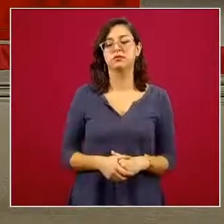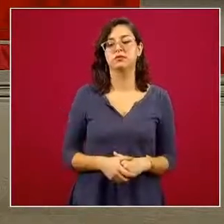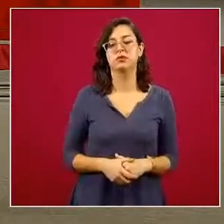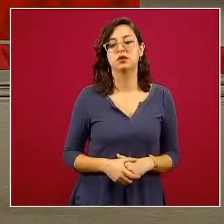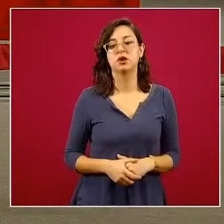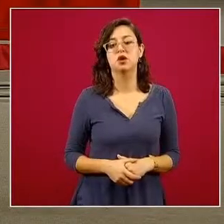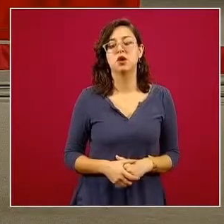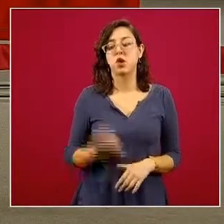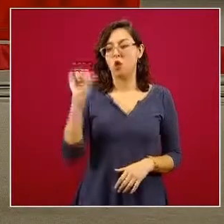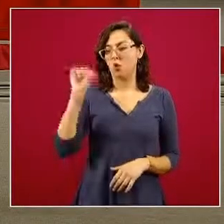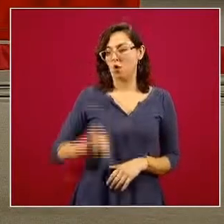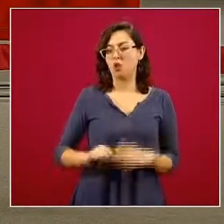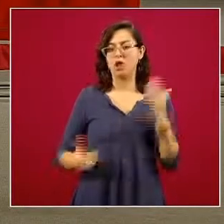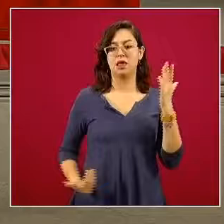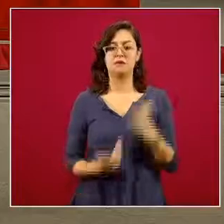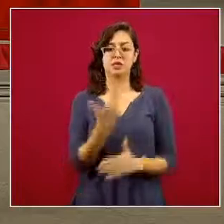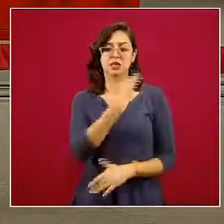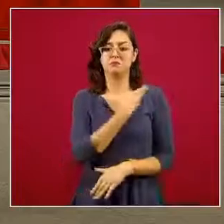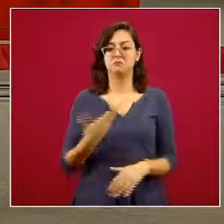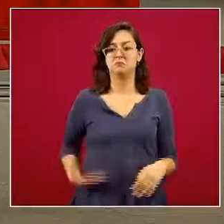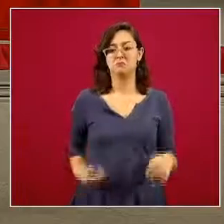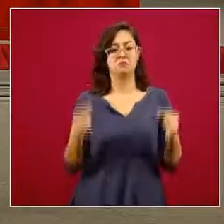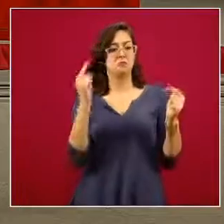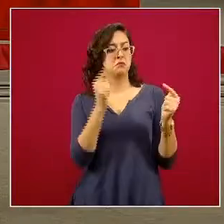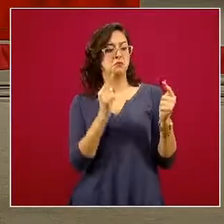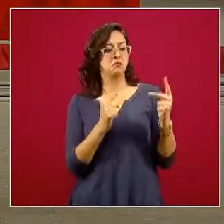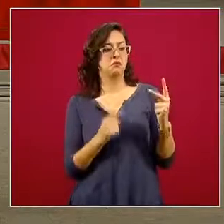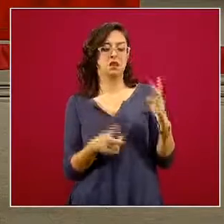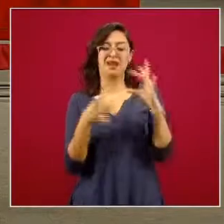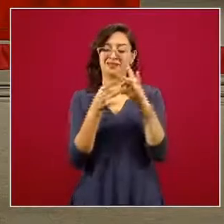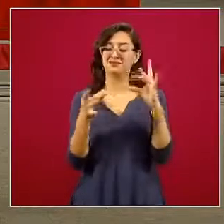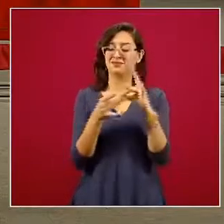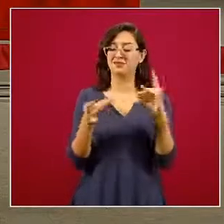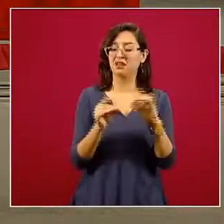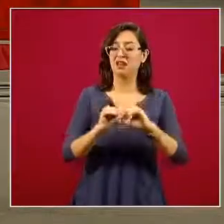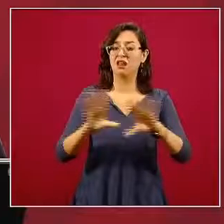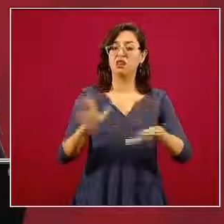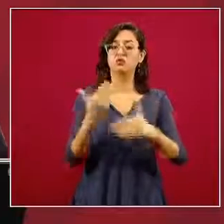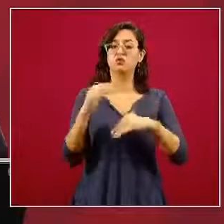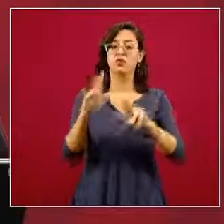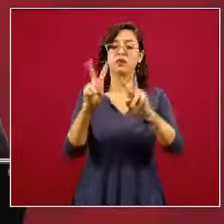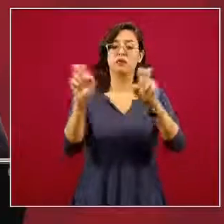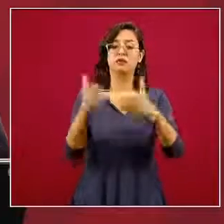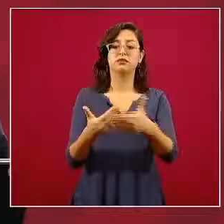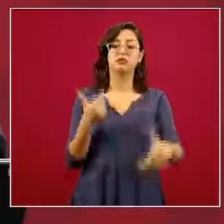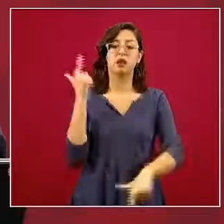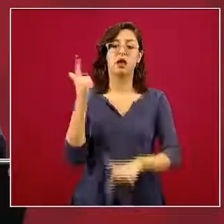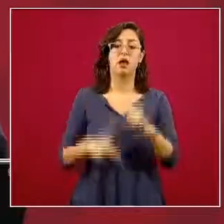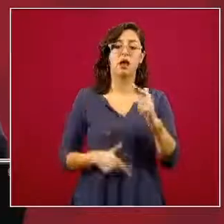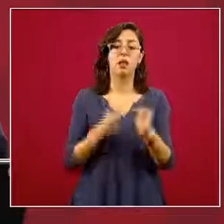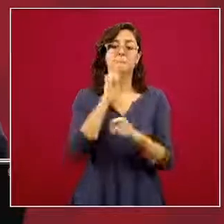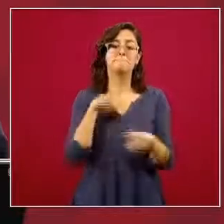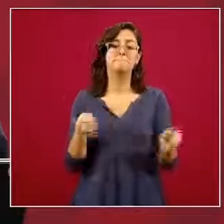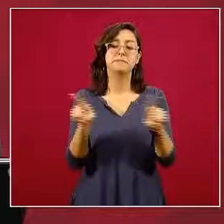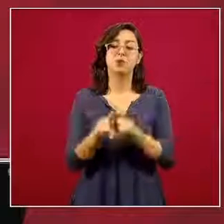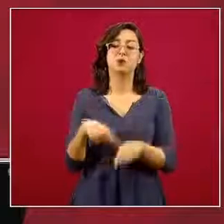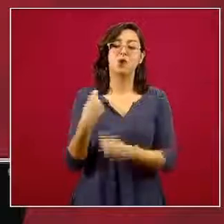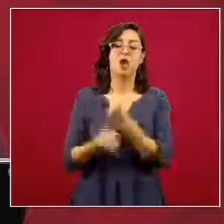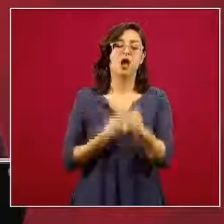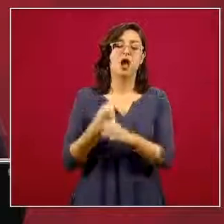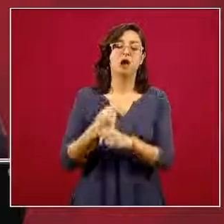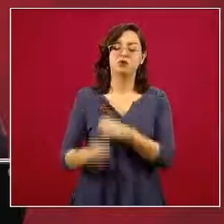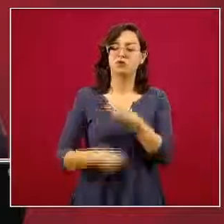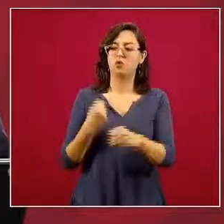el presidente esta mañana dio varios comentarios muy claros respecto a la prevención y la omisión de la prevención a lo largo de muchos